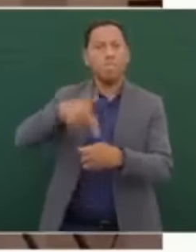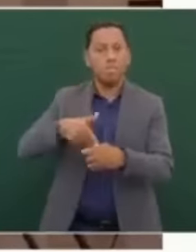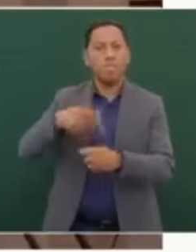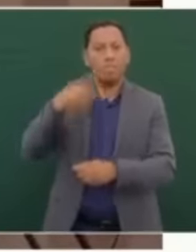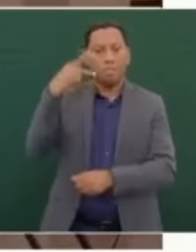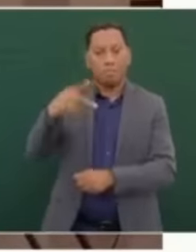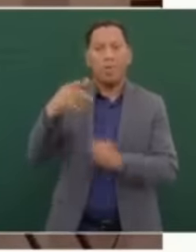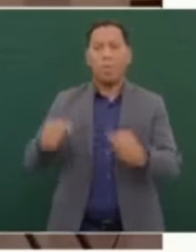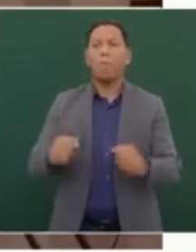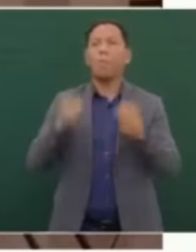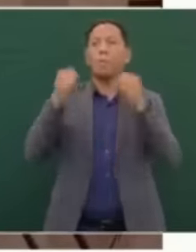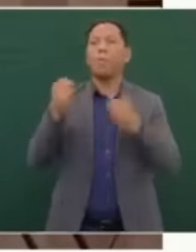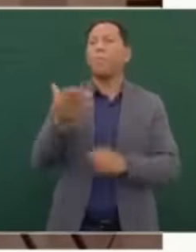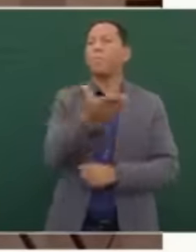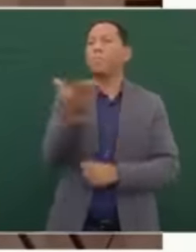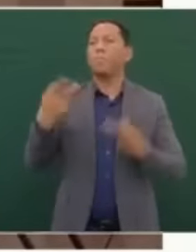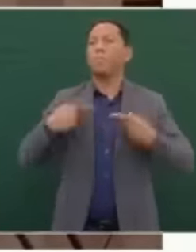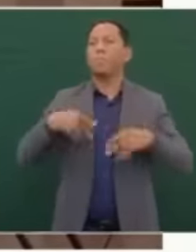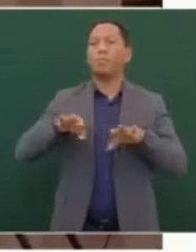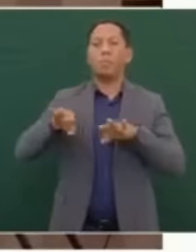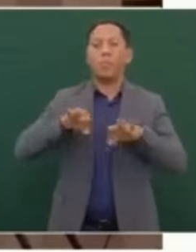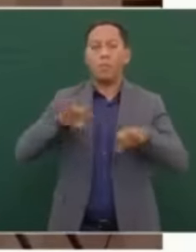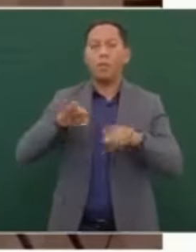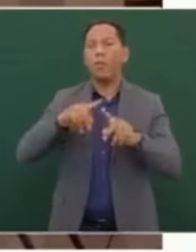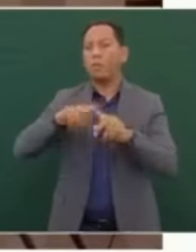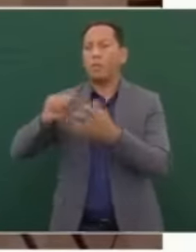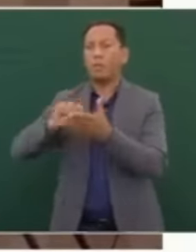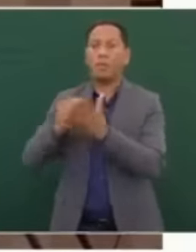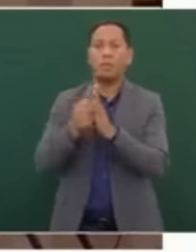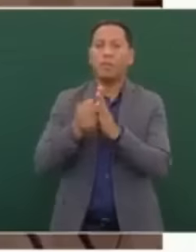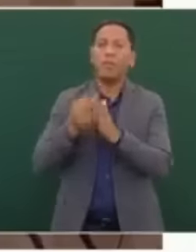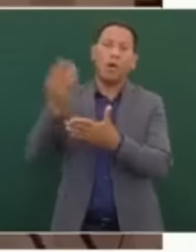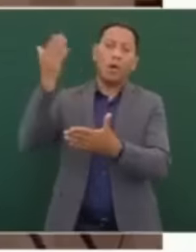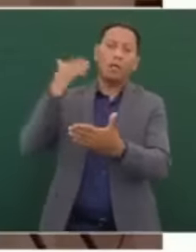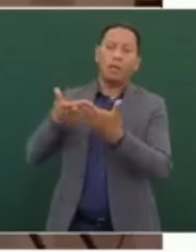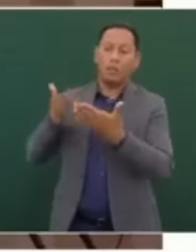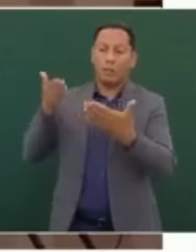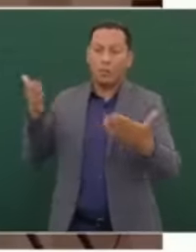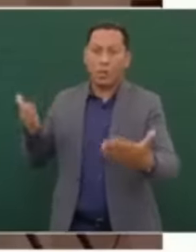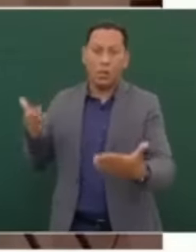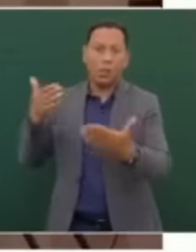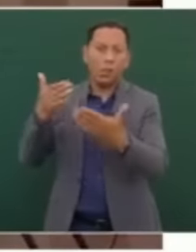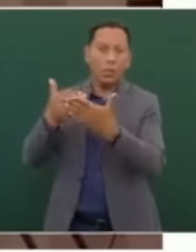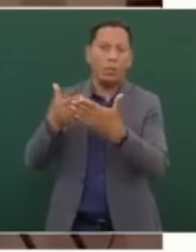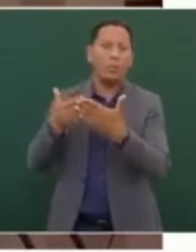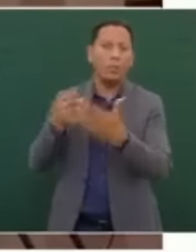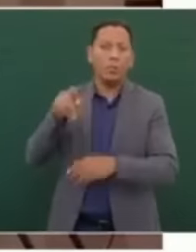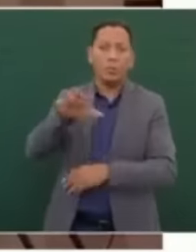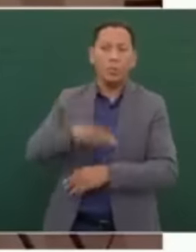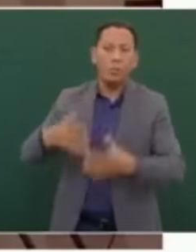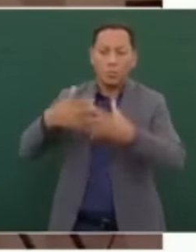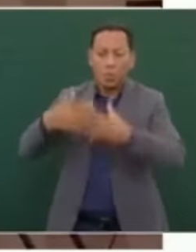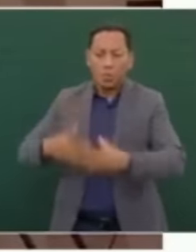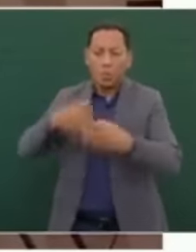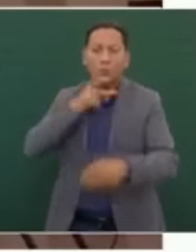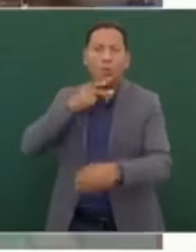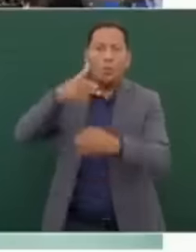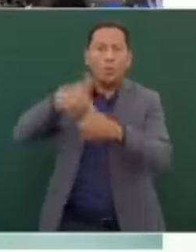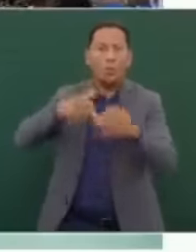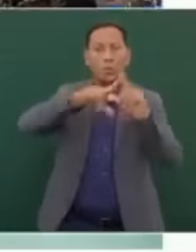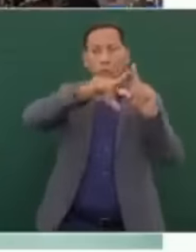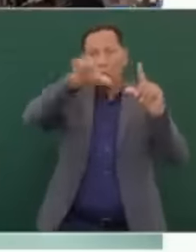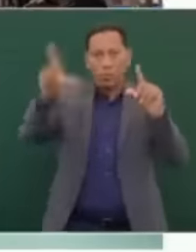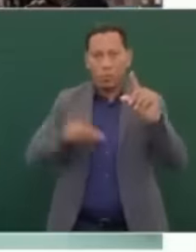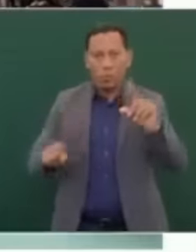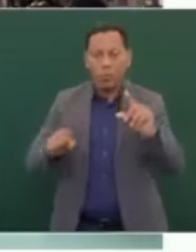¡Viva los trabajadores y técnicos de antes y de ahora de la industria petrolera nacional!